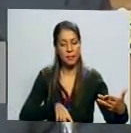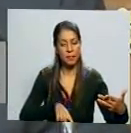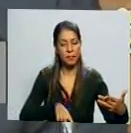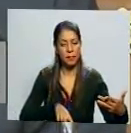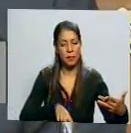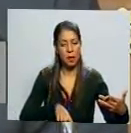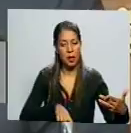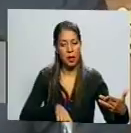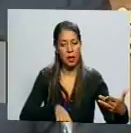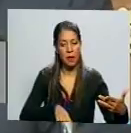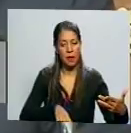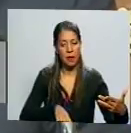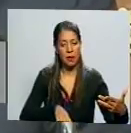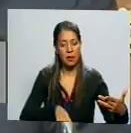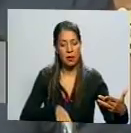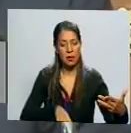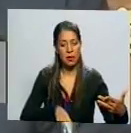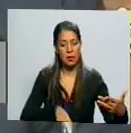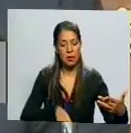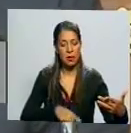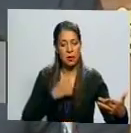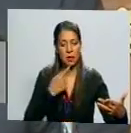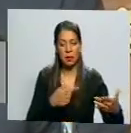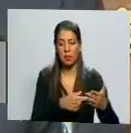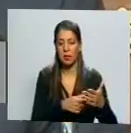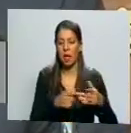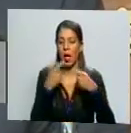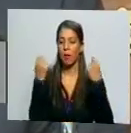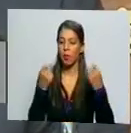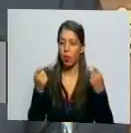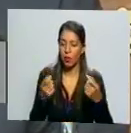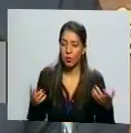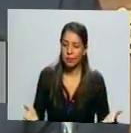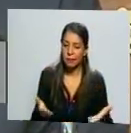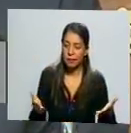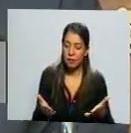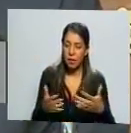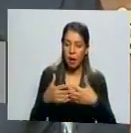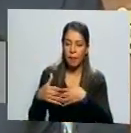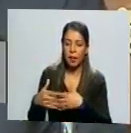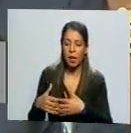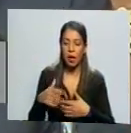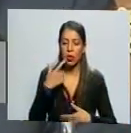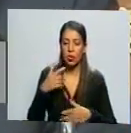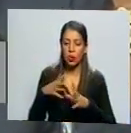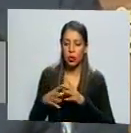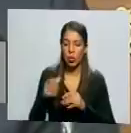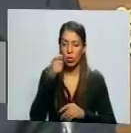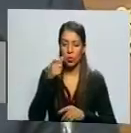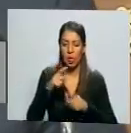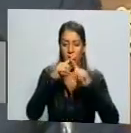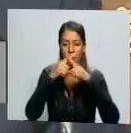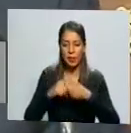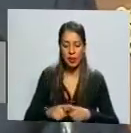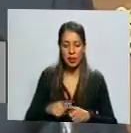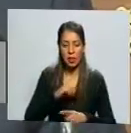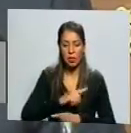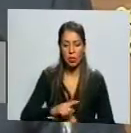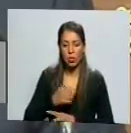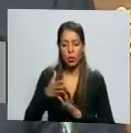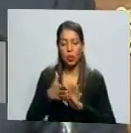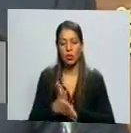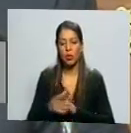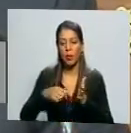el epígrafe es: promoción del valor agregado nacional. Todo régimen legal o administrativo relativo a